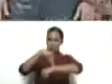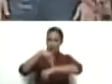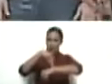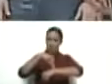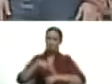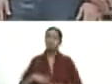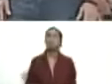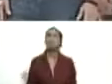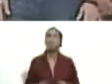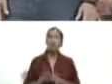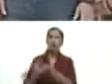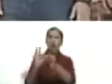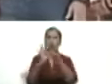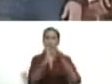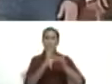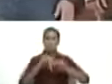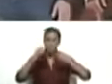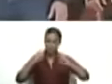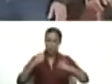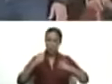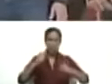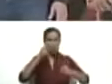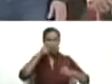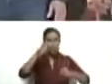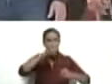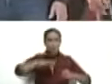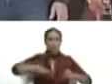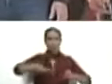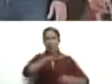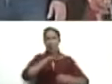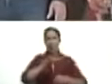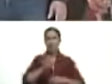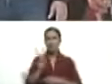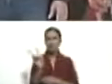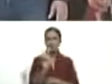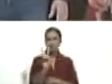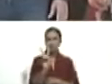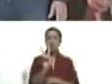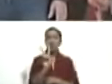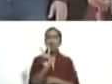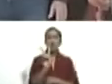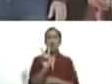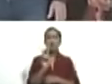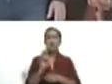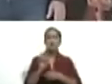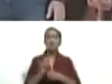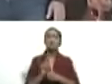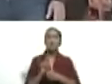¡Amplia unión del pueblo de Venezuela! ¡Rumbo al 2030!